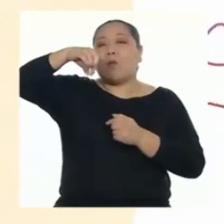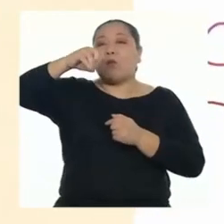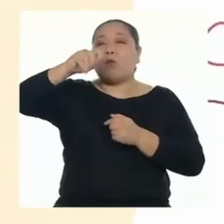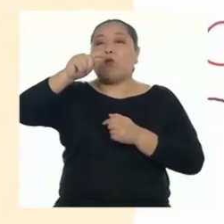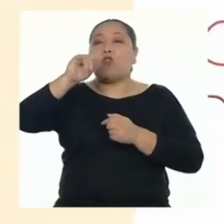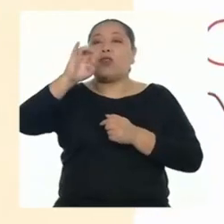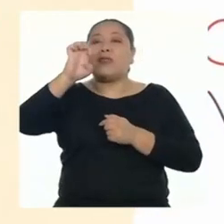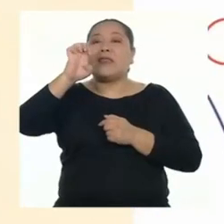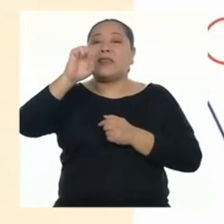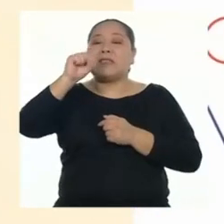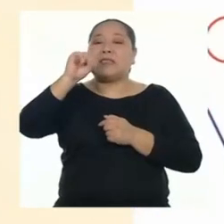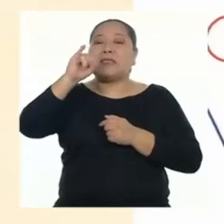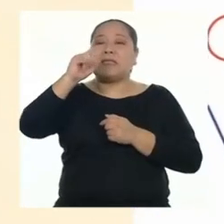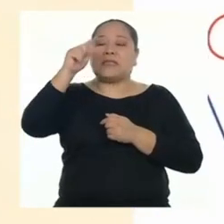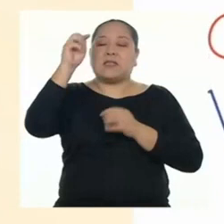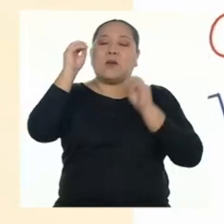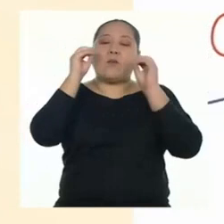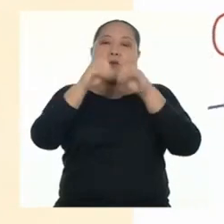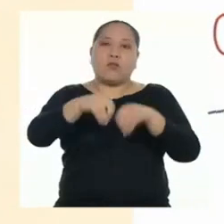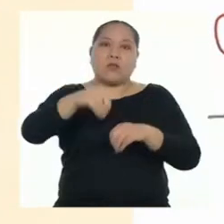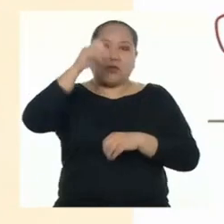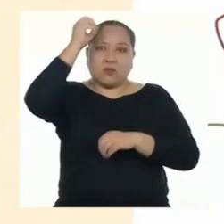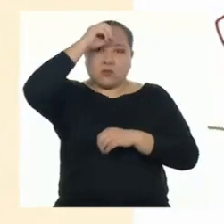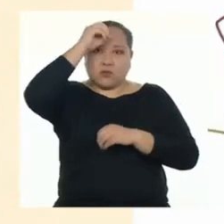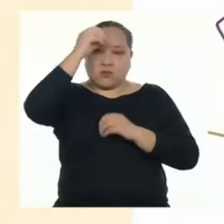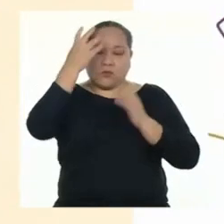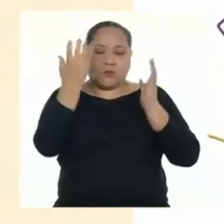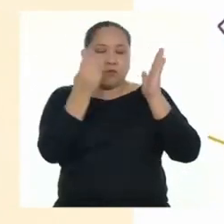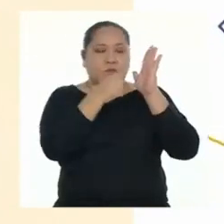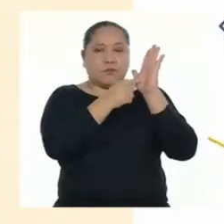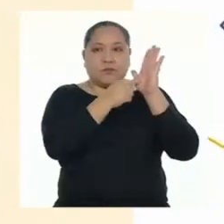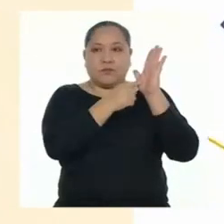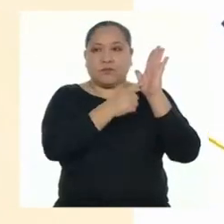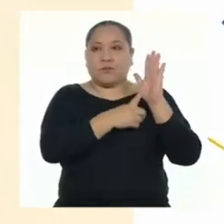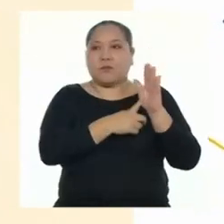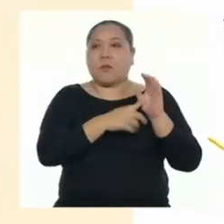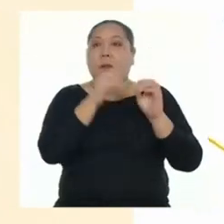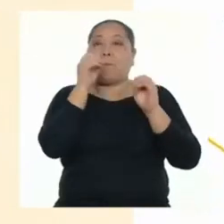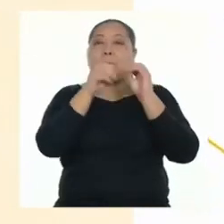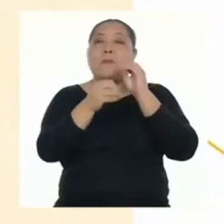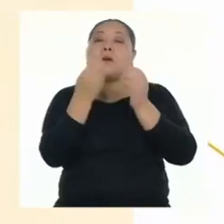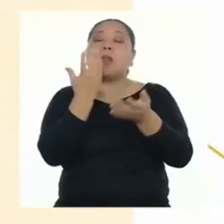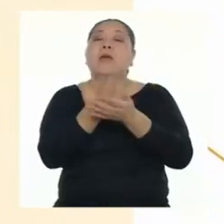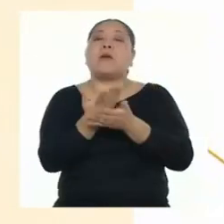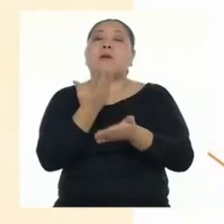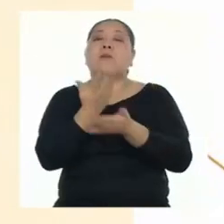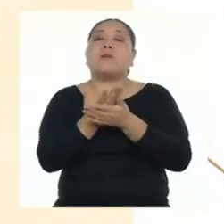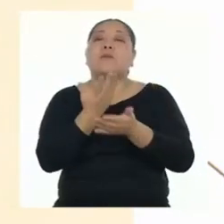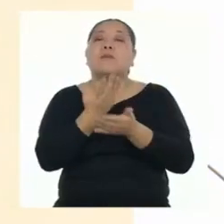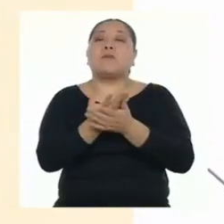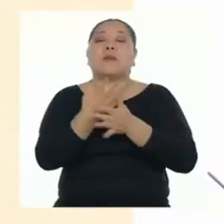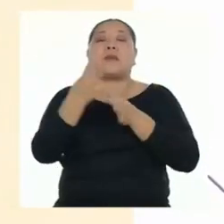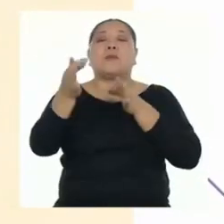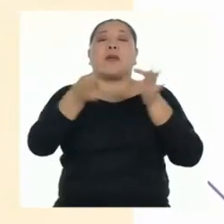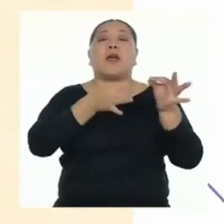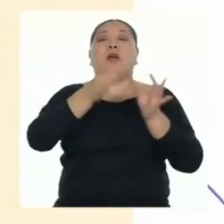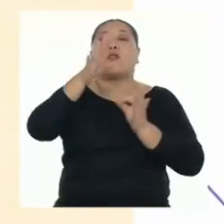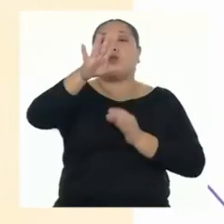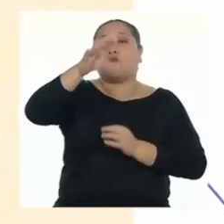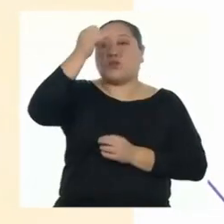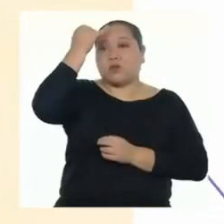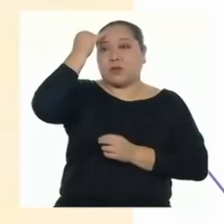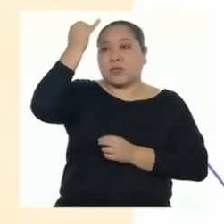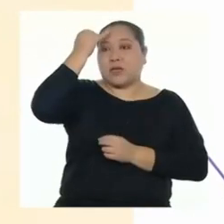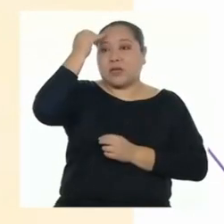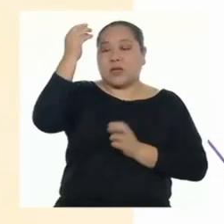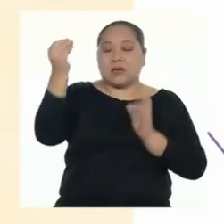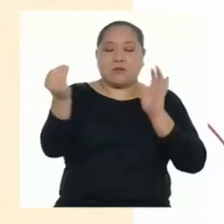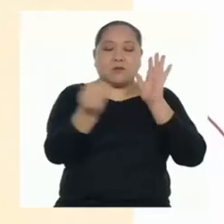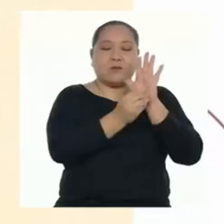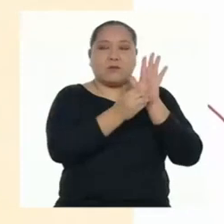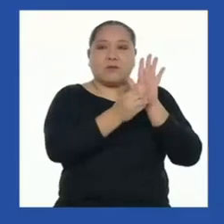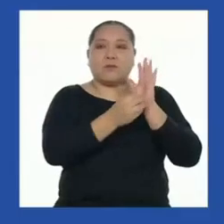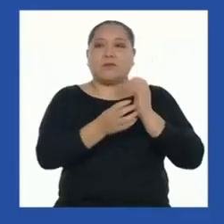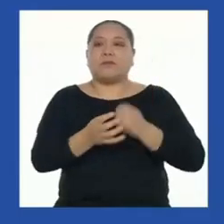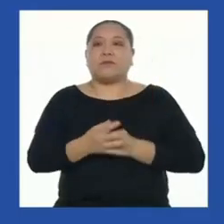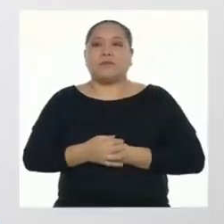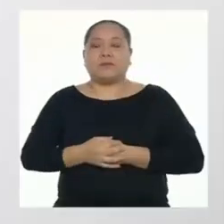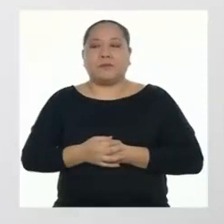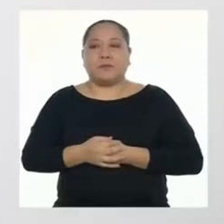tus conclusiones. Sustenta sus conclusiones y los ajustes que realizó en los procedimientos para obtener sus